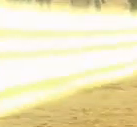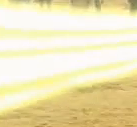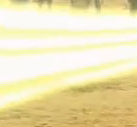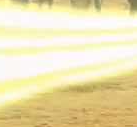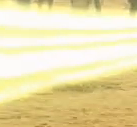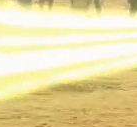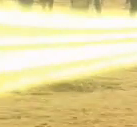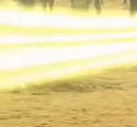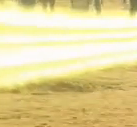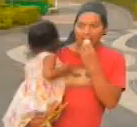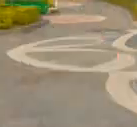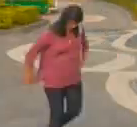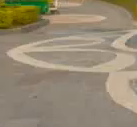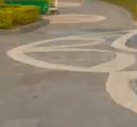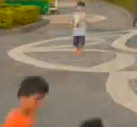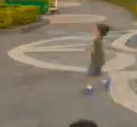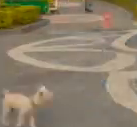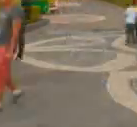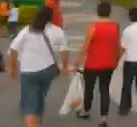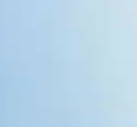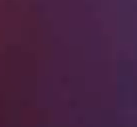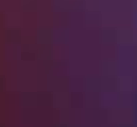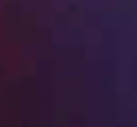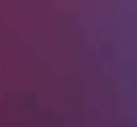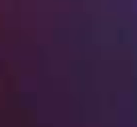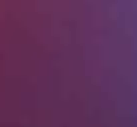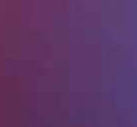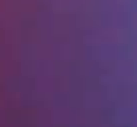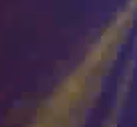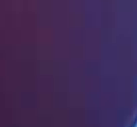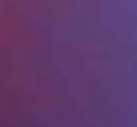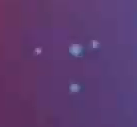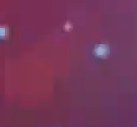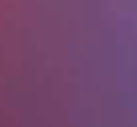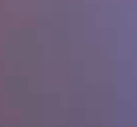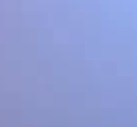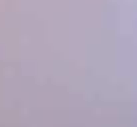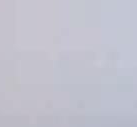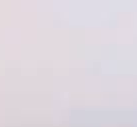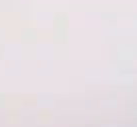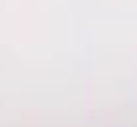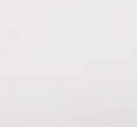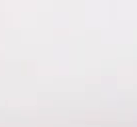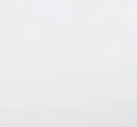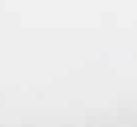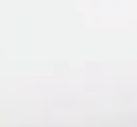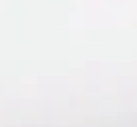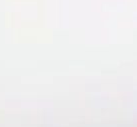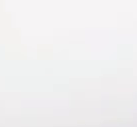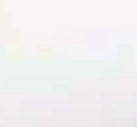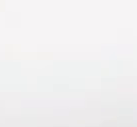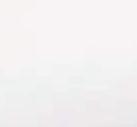jueves 10 de agosto de 2017. Bienvenidos a Noticias 7.